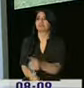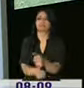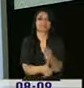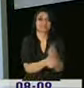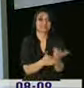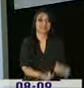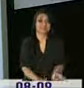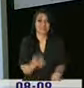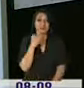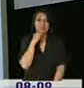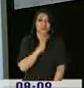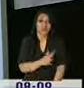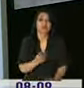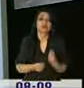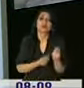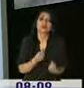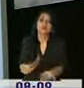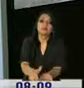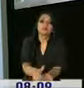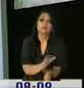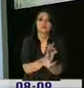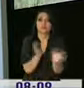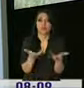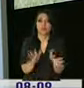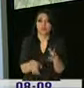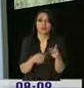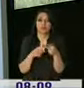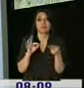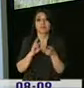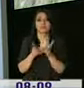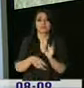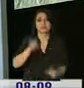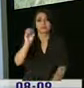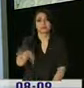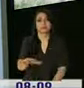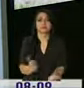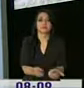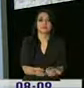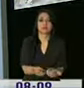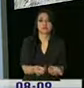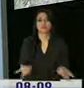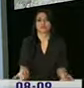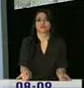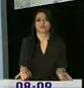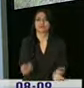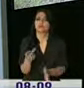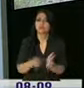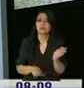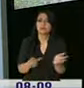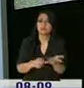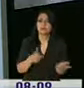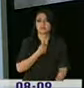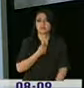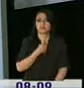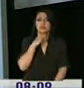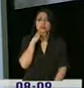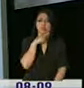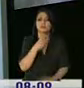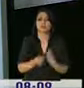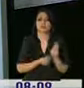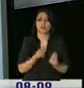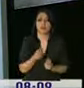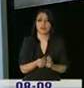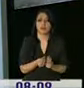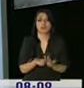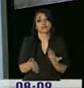necesidades. Los peluditos no los recogen. Va la vecina, bota la basura. O sea, ¿qué nos pasa? Pues es la verdad. Y claro, es muy